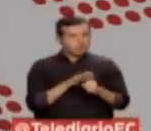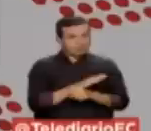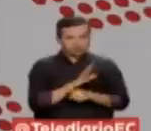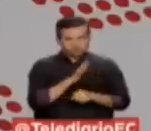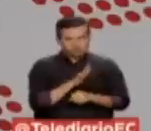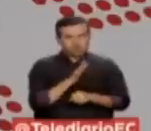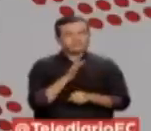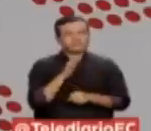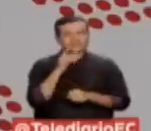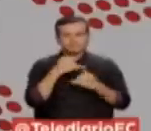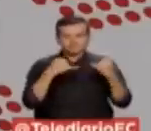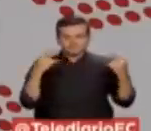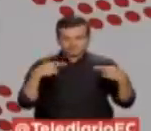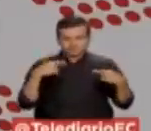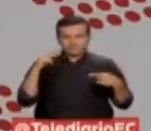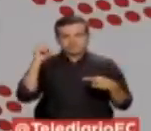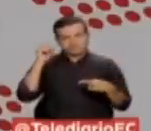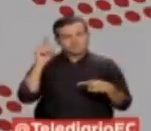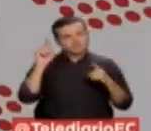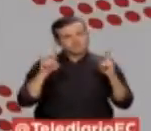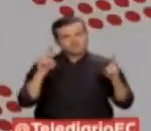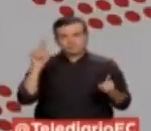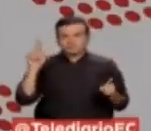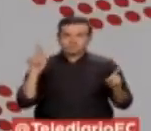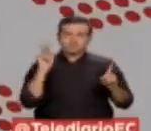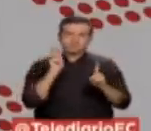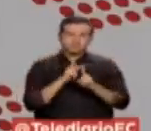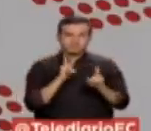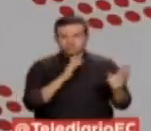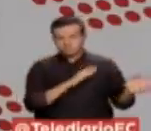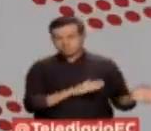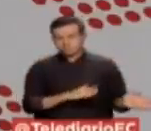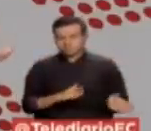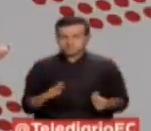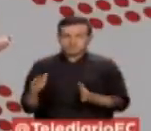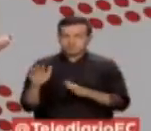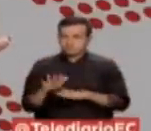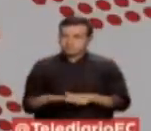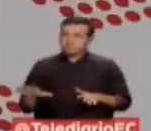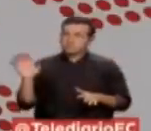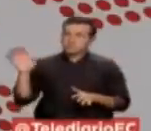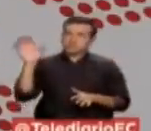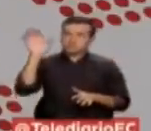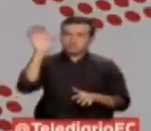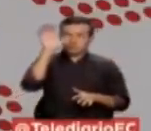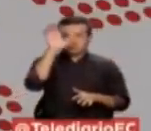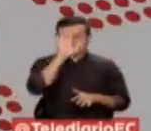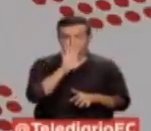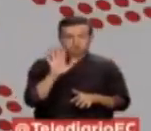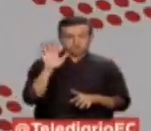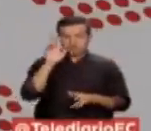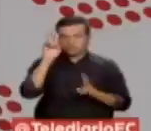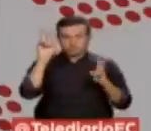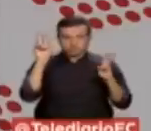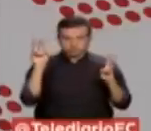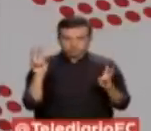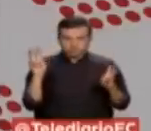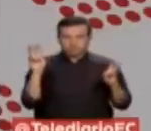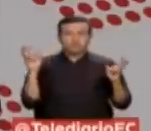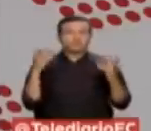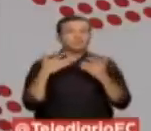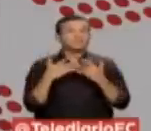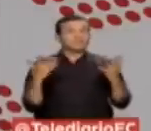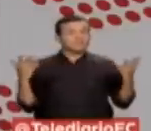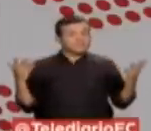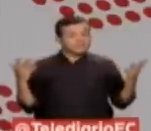su supuesto la frontera norte tiene particularidades esa particularidad en varias provincias tiene que ver con la con la relación